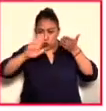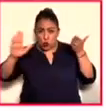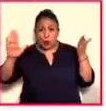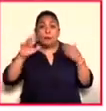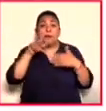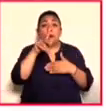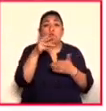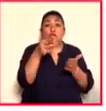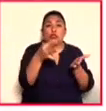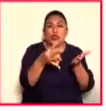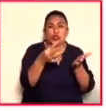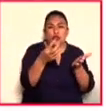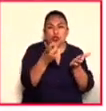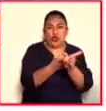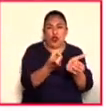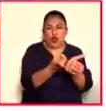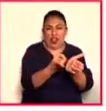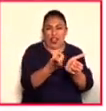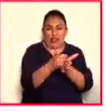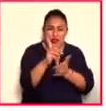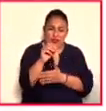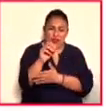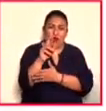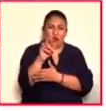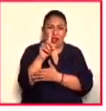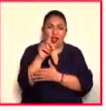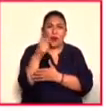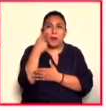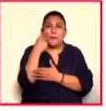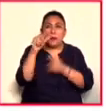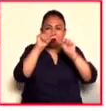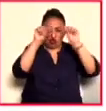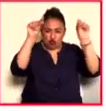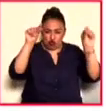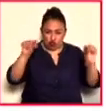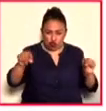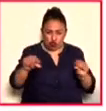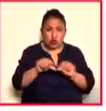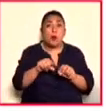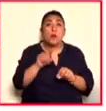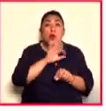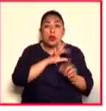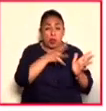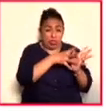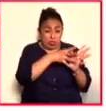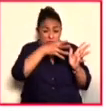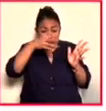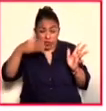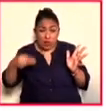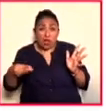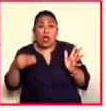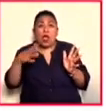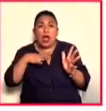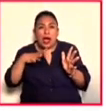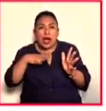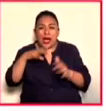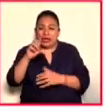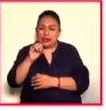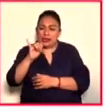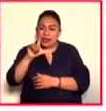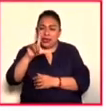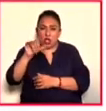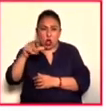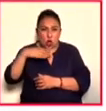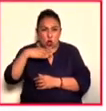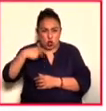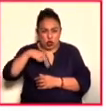del dorado, de las franjas doradas, es lo que llamamos el pastillaje, pudimos reproducir ese relieve a partir de unos moldes de silicona que hicimos